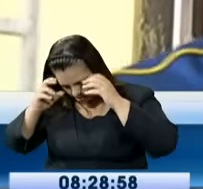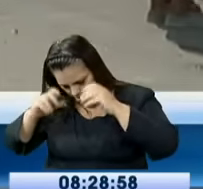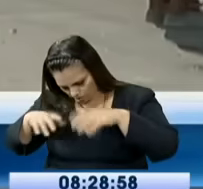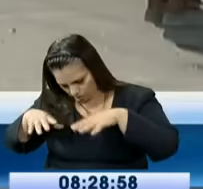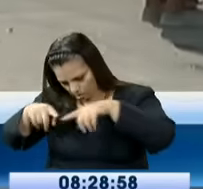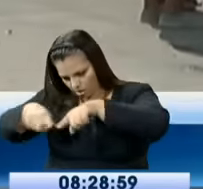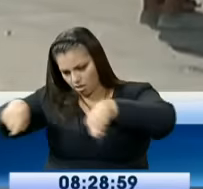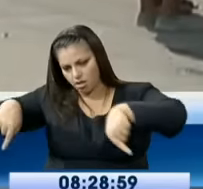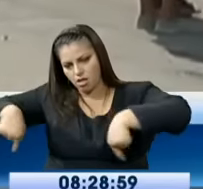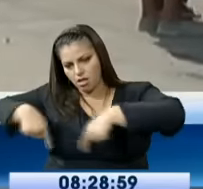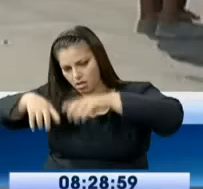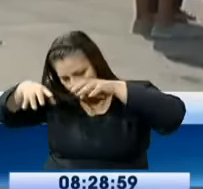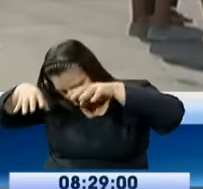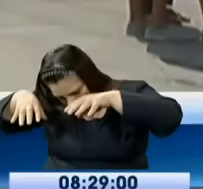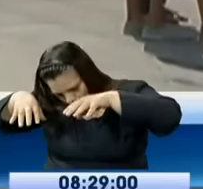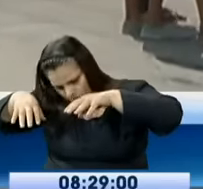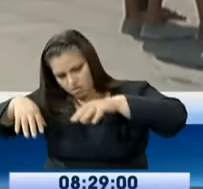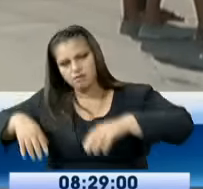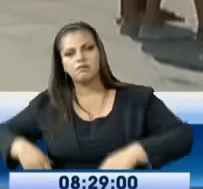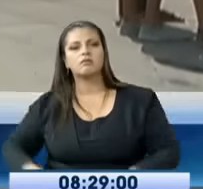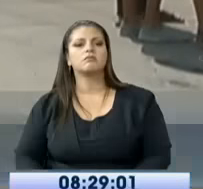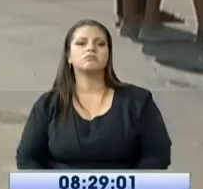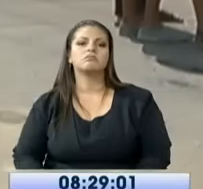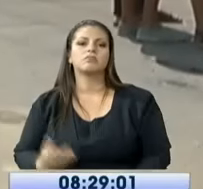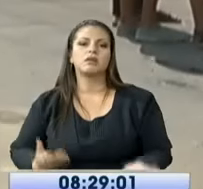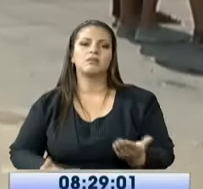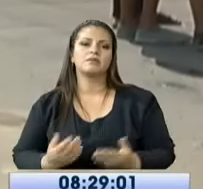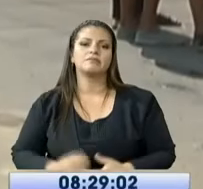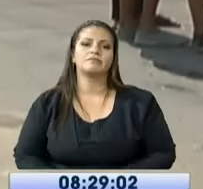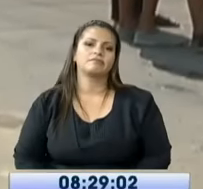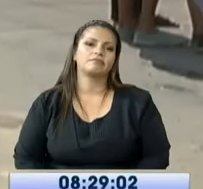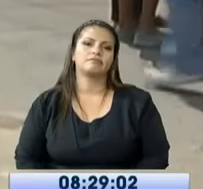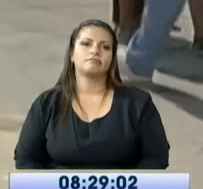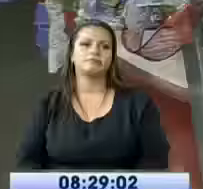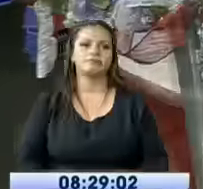presume. Informó José Morales.